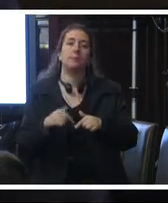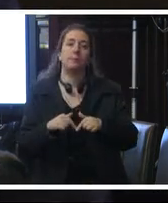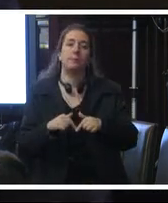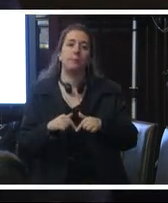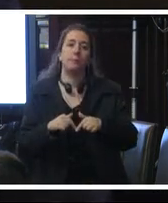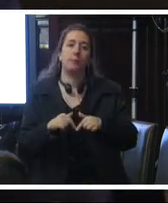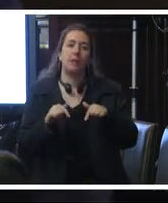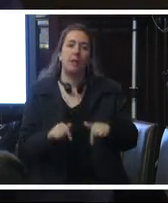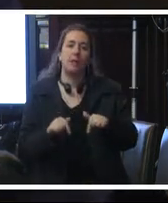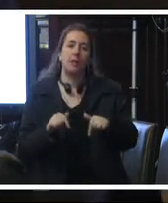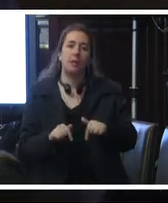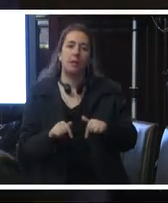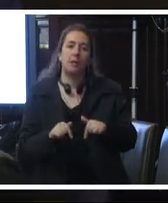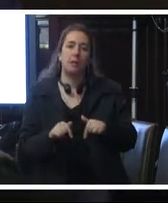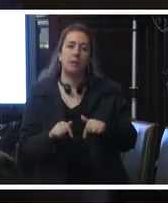Relatoría, esta